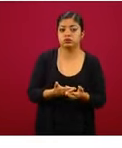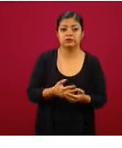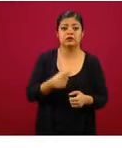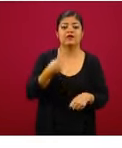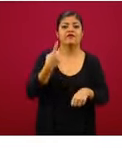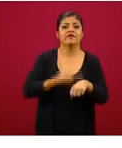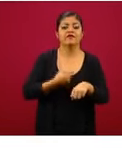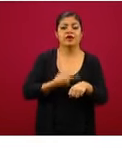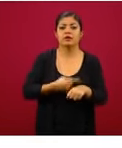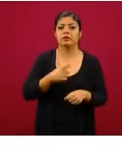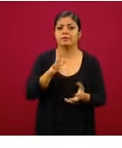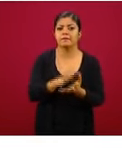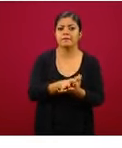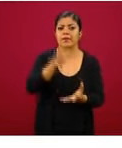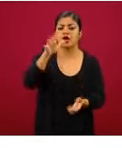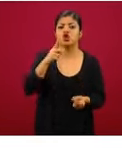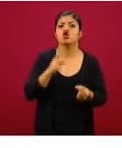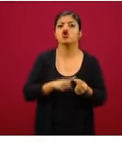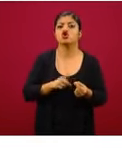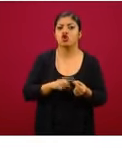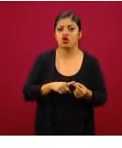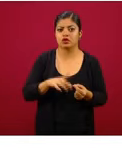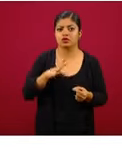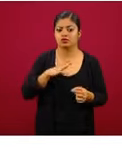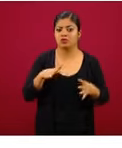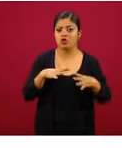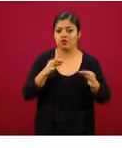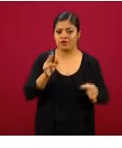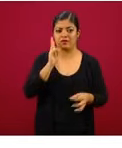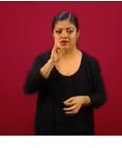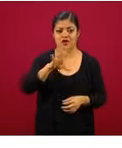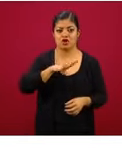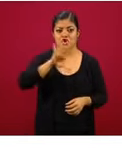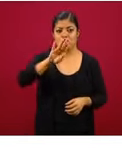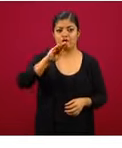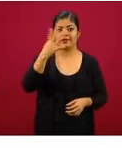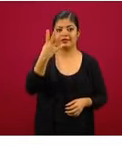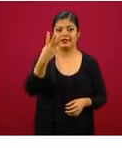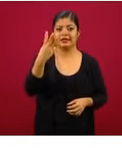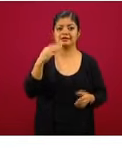enfermedad, es decir, la cantidad de casos que hasta el momento se han confirmado. Ahí están los